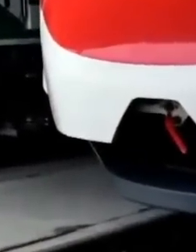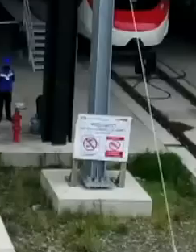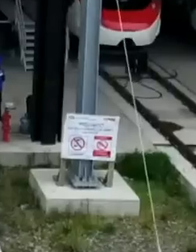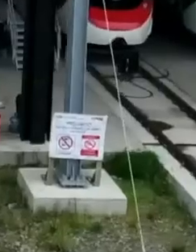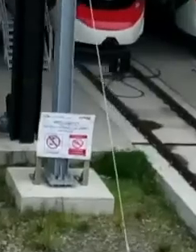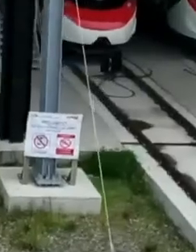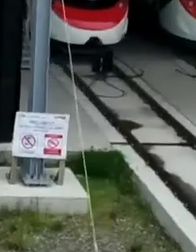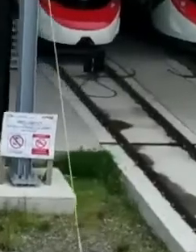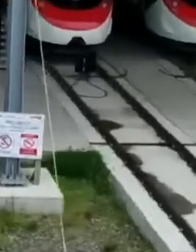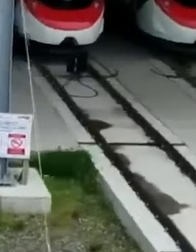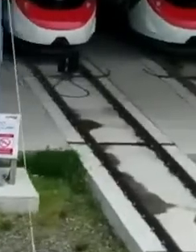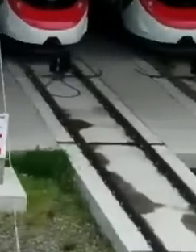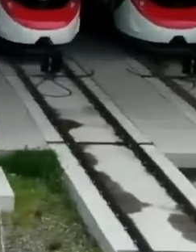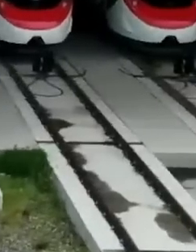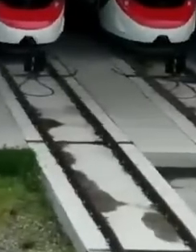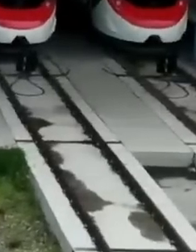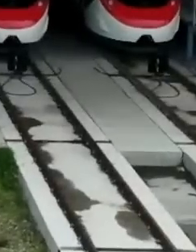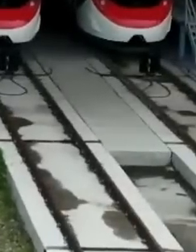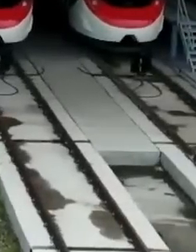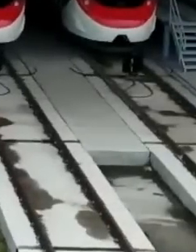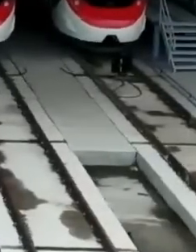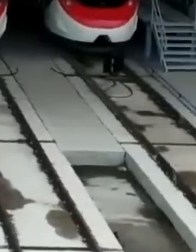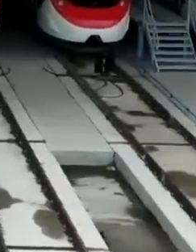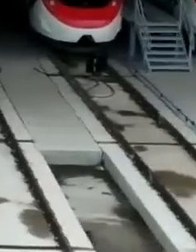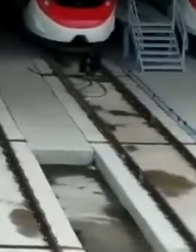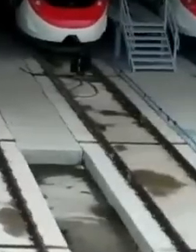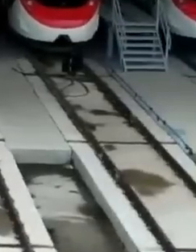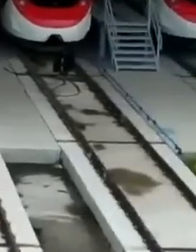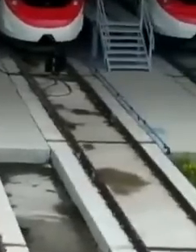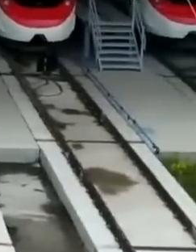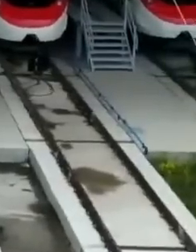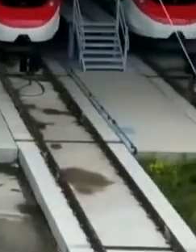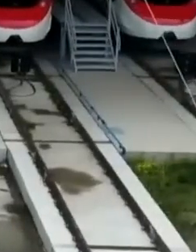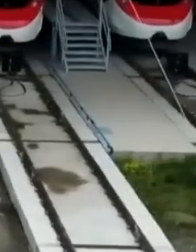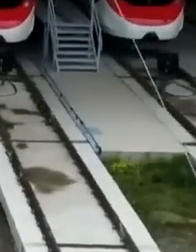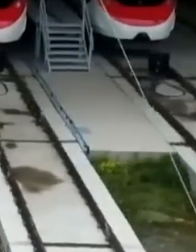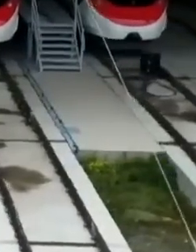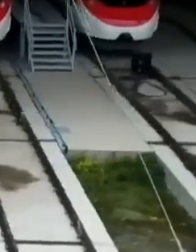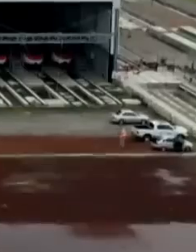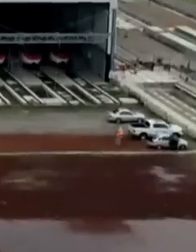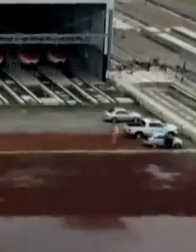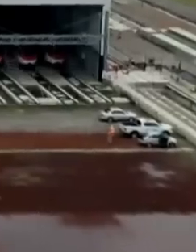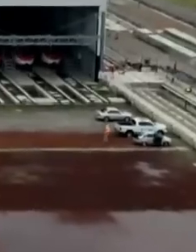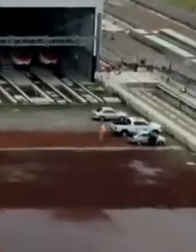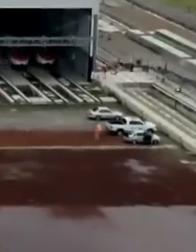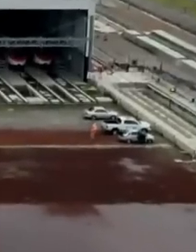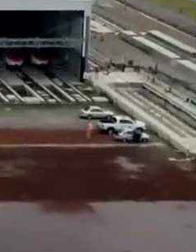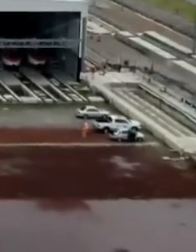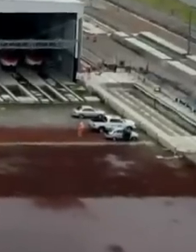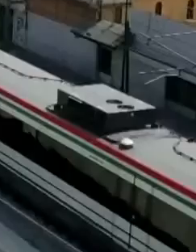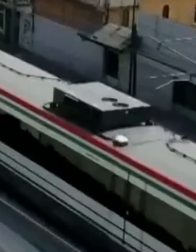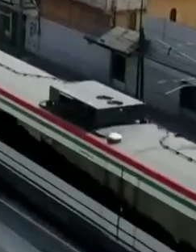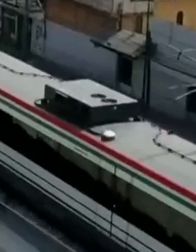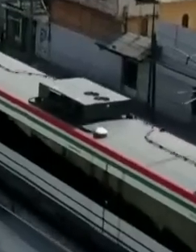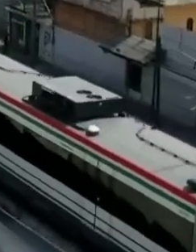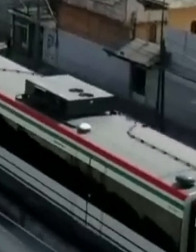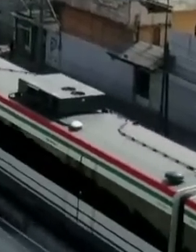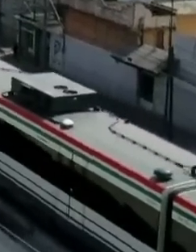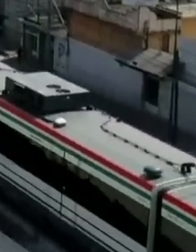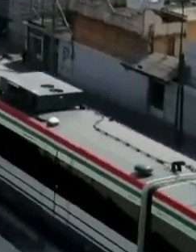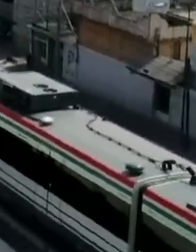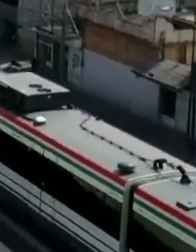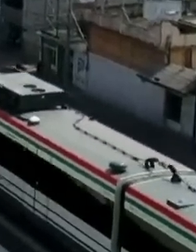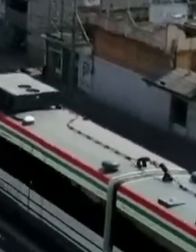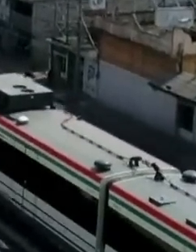interurbano, traerá ventajas ecológicas y de seguridad. Incentivará que dejen de circular unos 13.000 automóviles